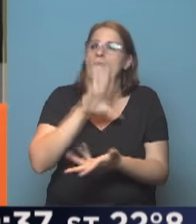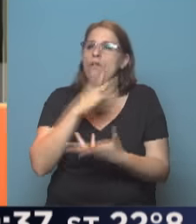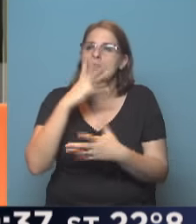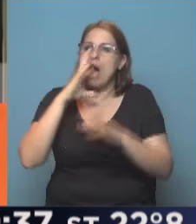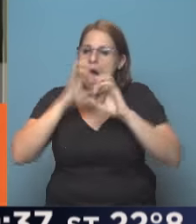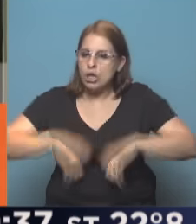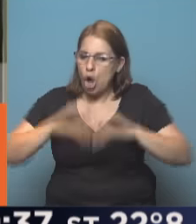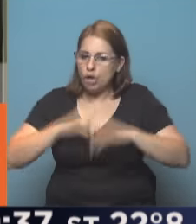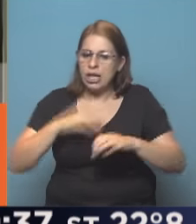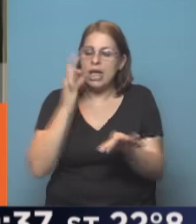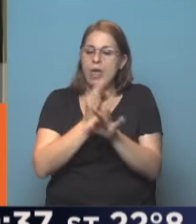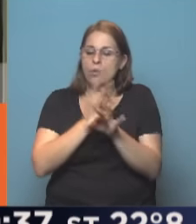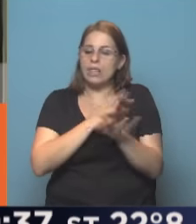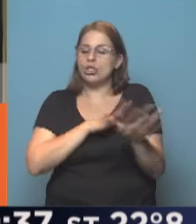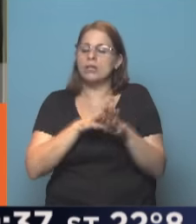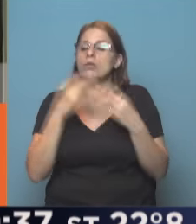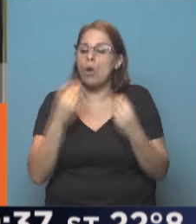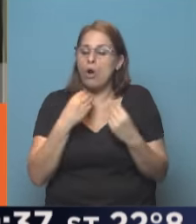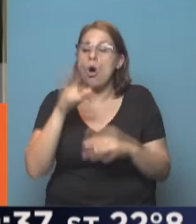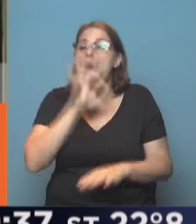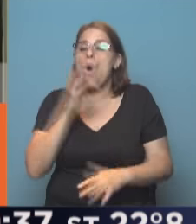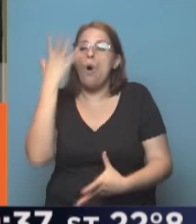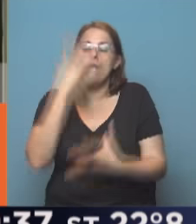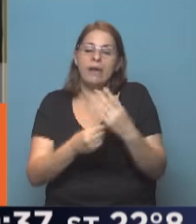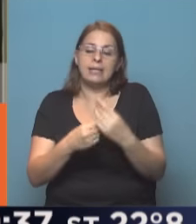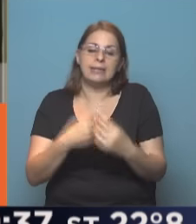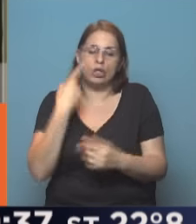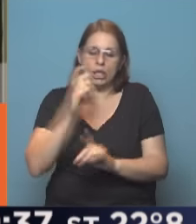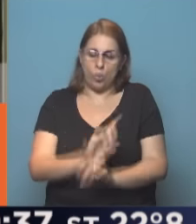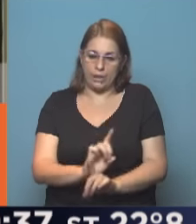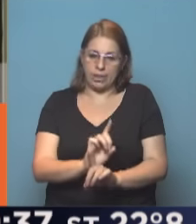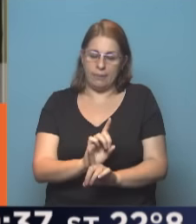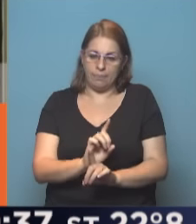estado estaba la educación o fueron fallas que se les pasaron.